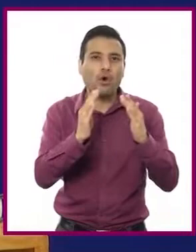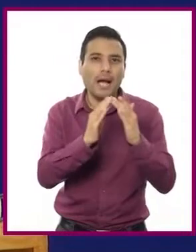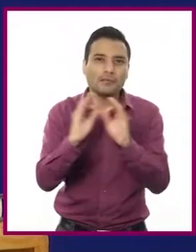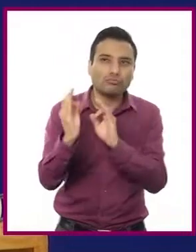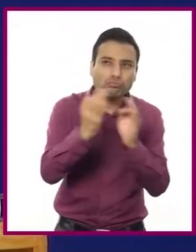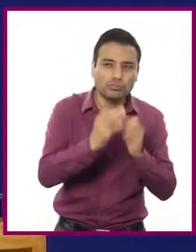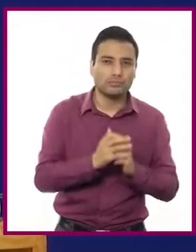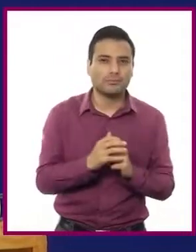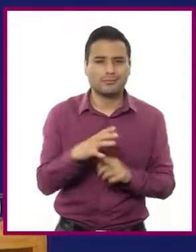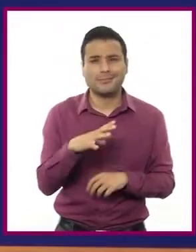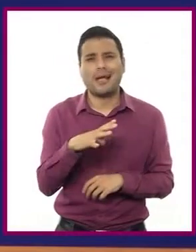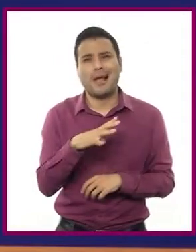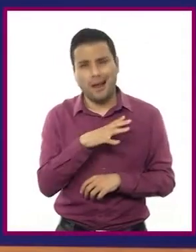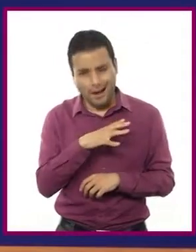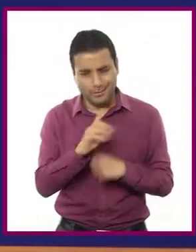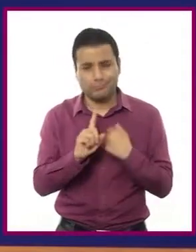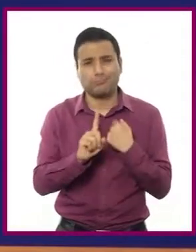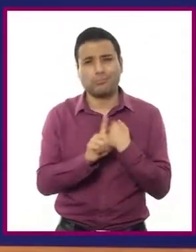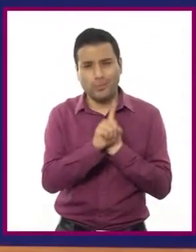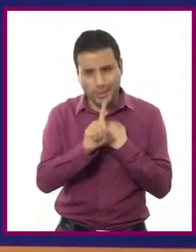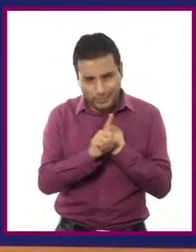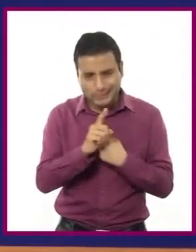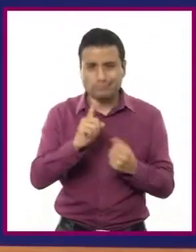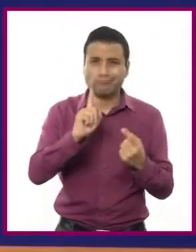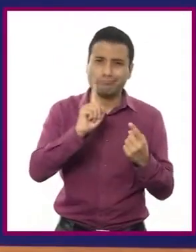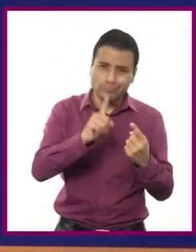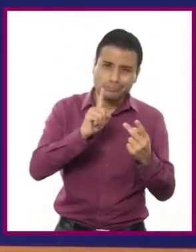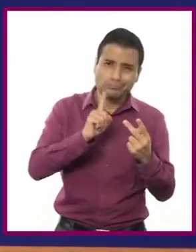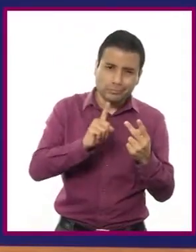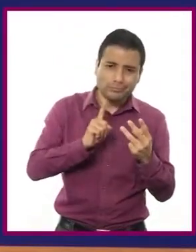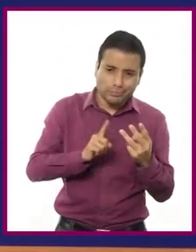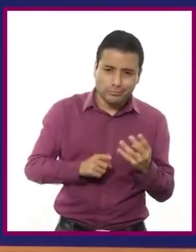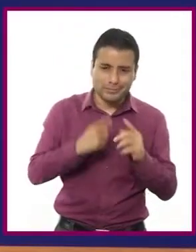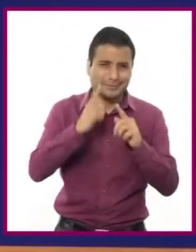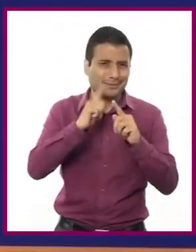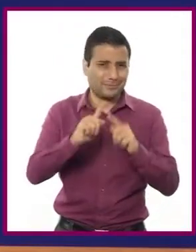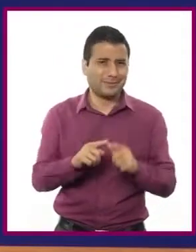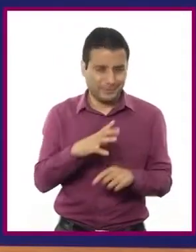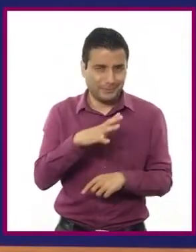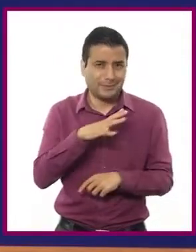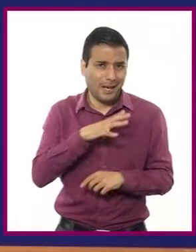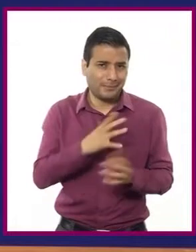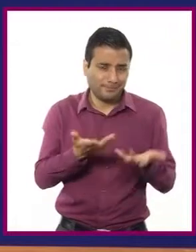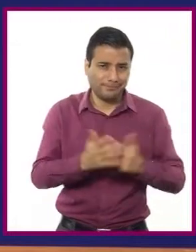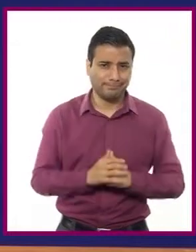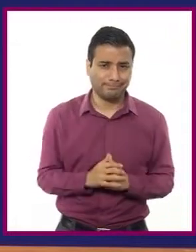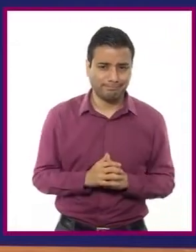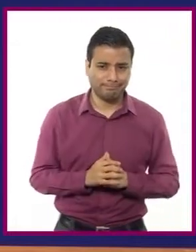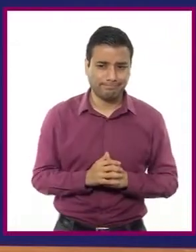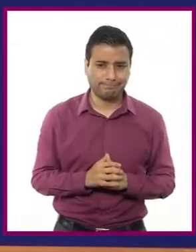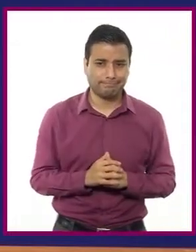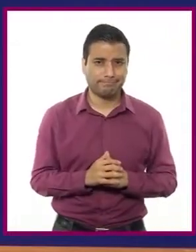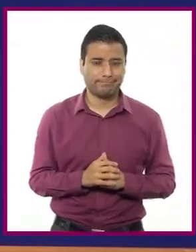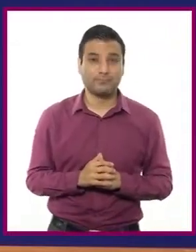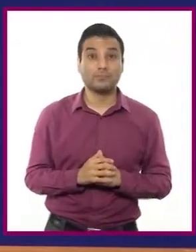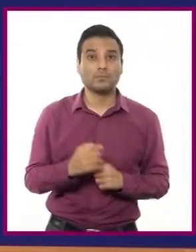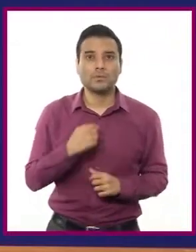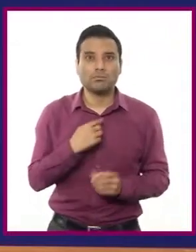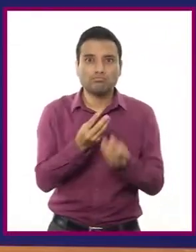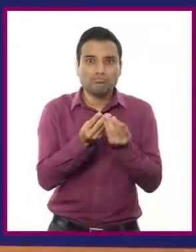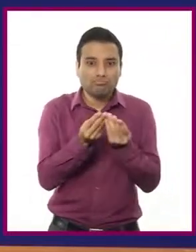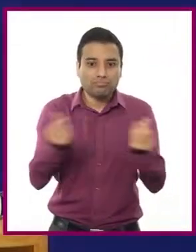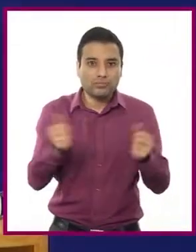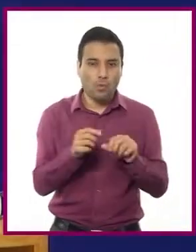existen diversos tipos de problemas que muchas veces nos afectan como sociedad. Para la búsqueda de soluciones